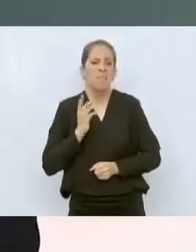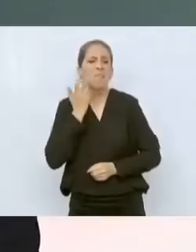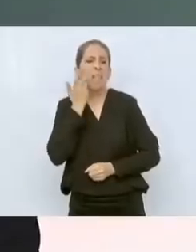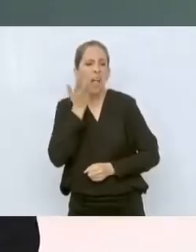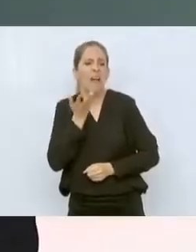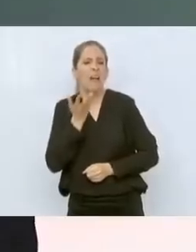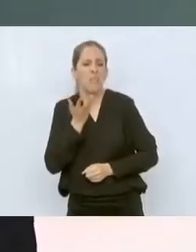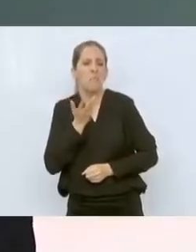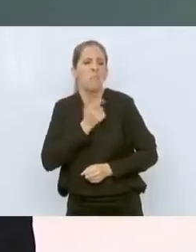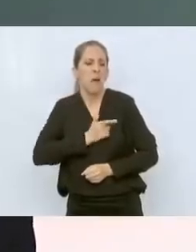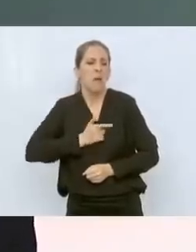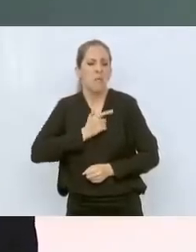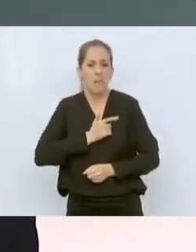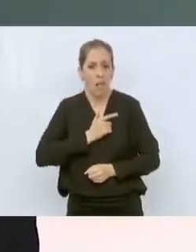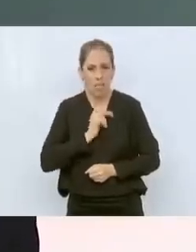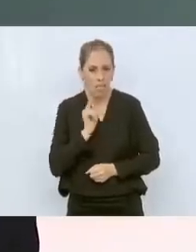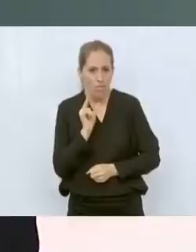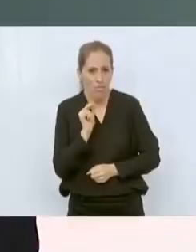por necesidad.